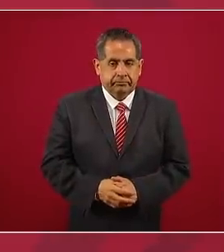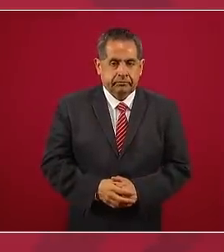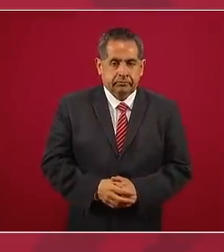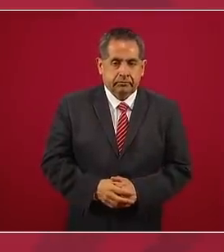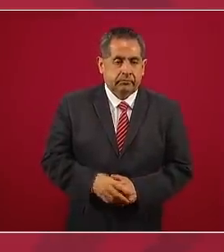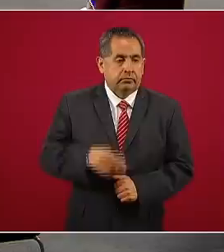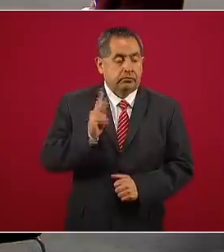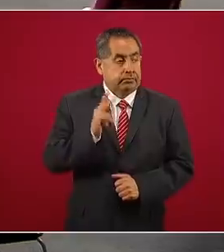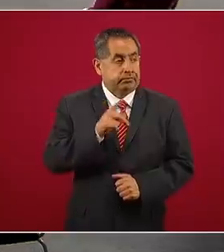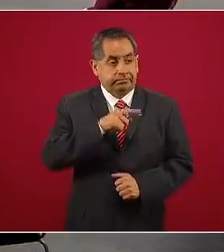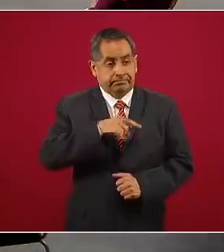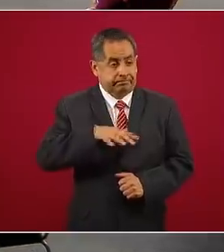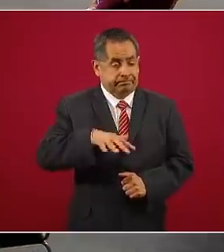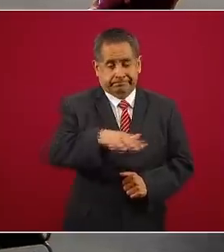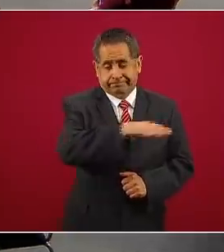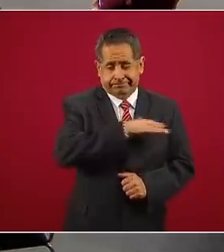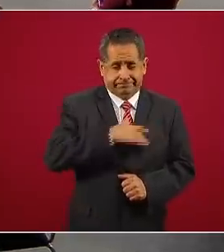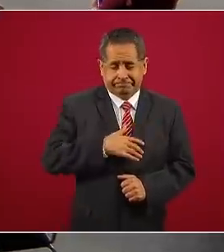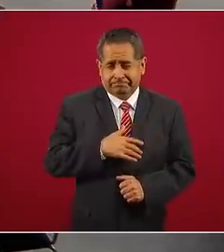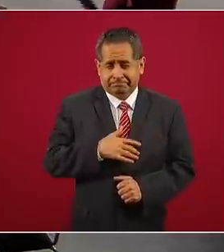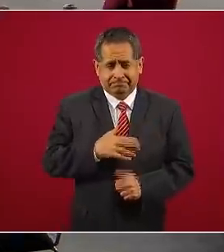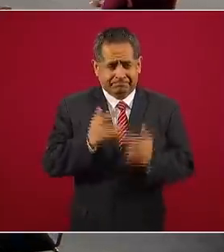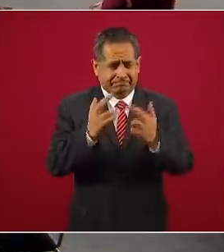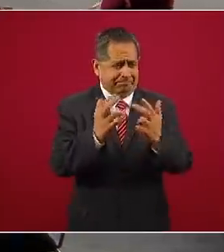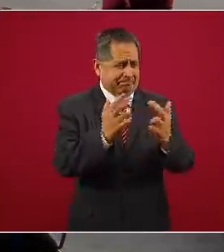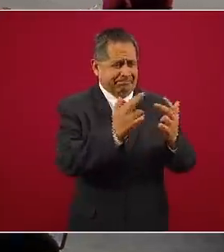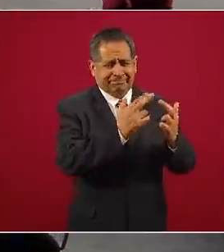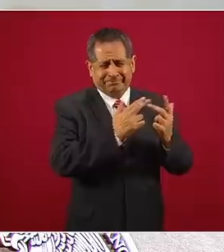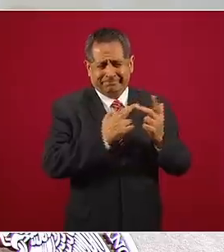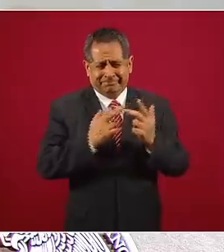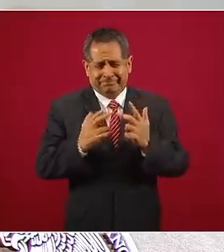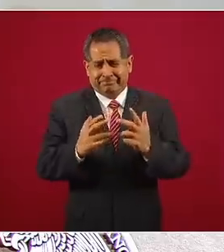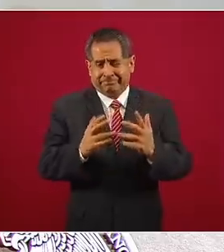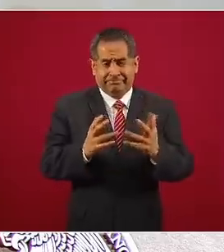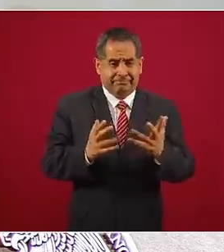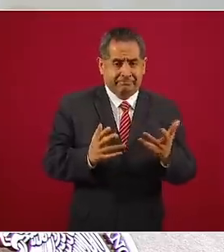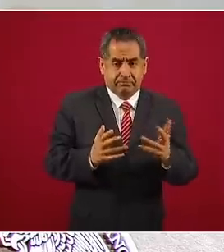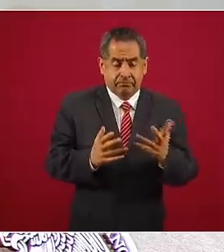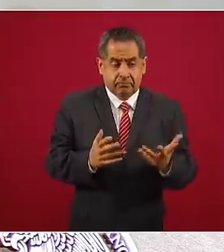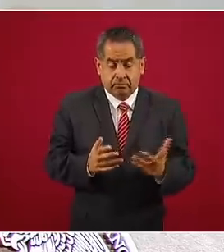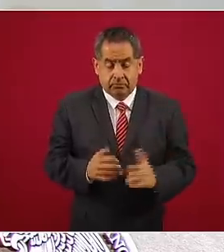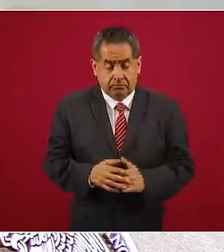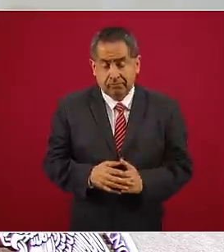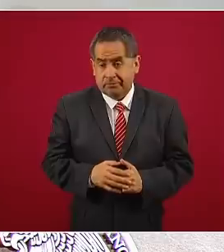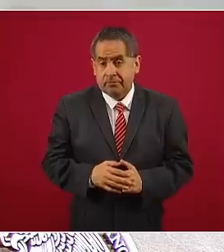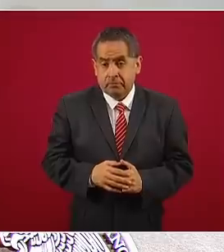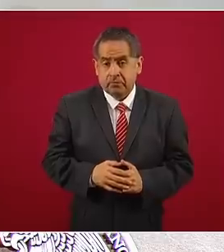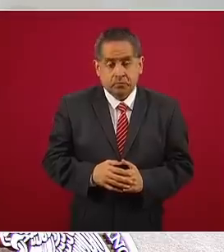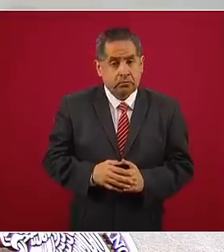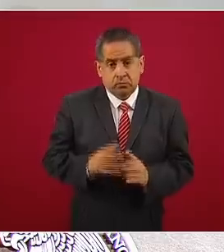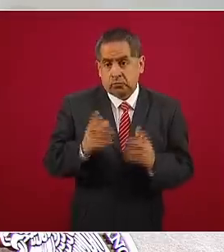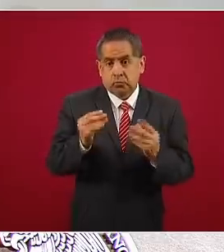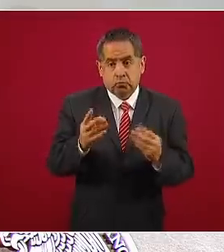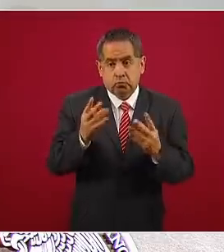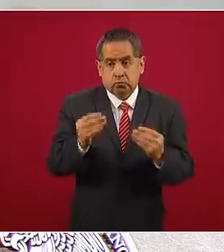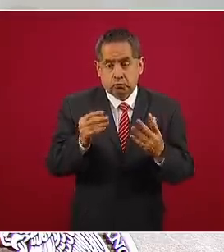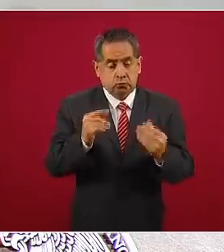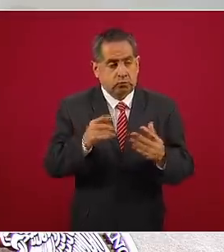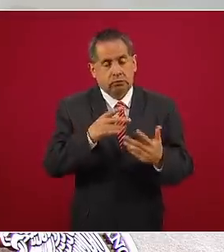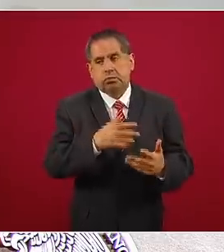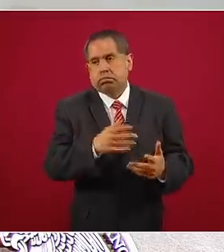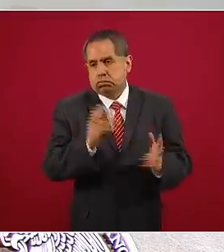pero daños materiales no y fueron muchos a